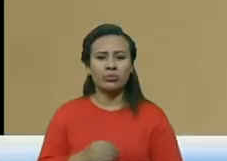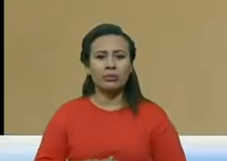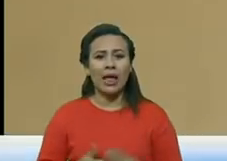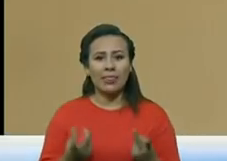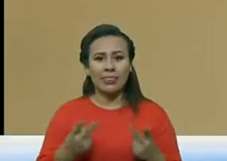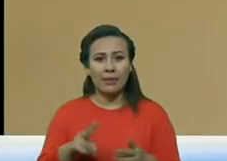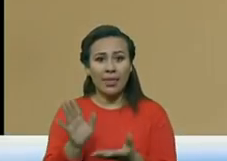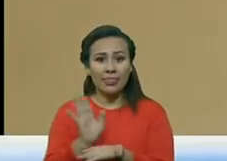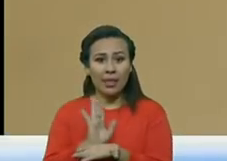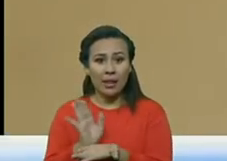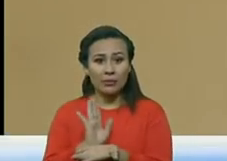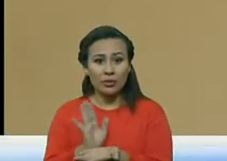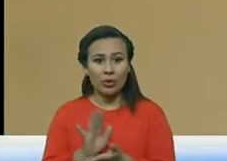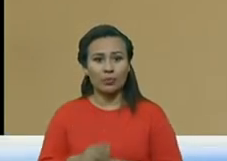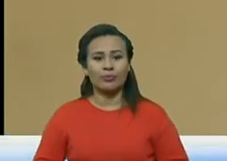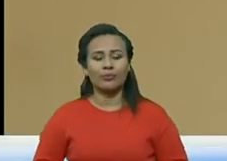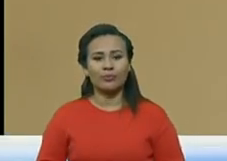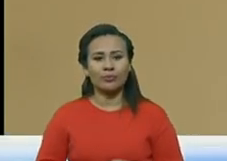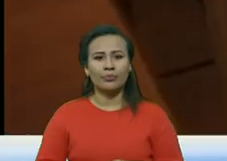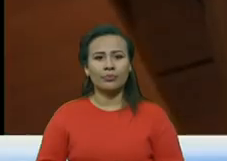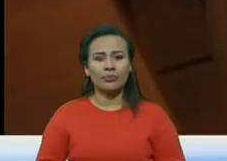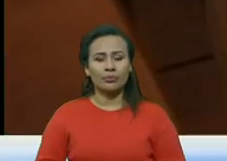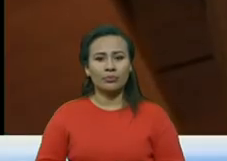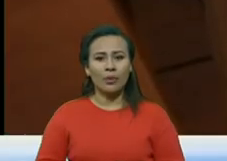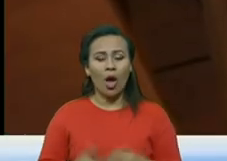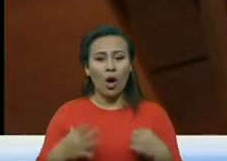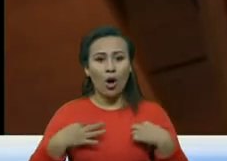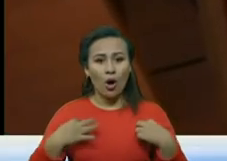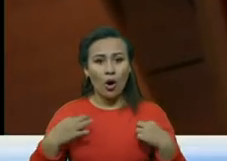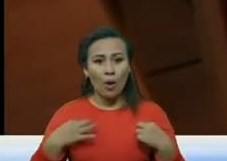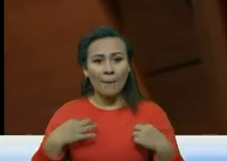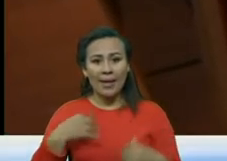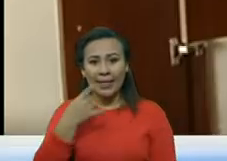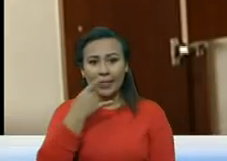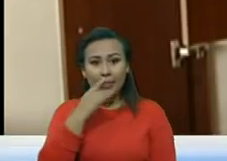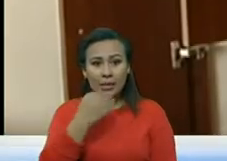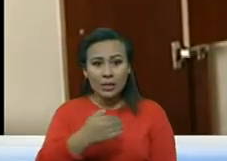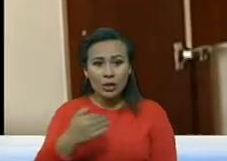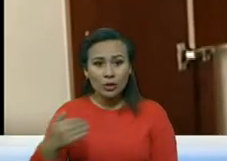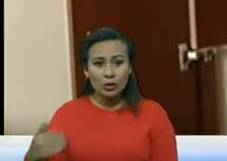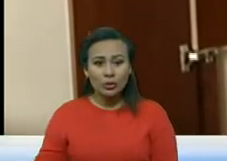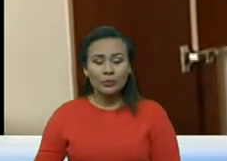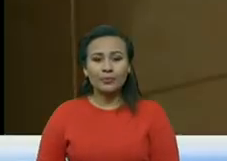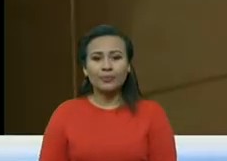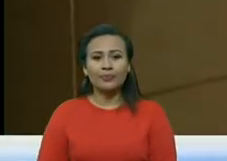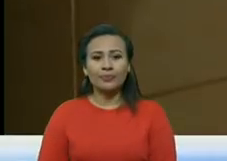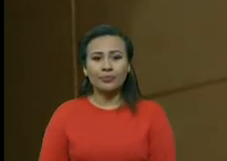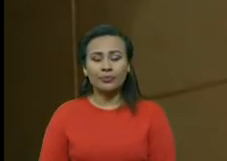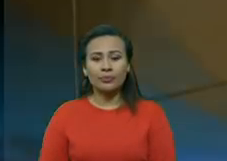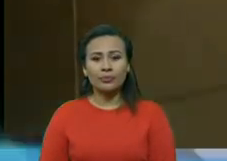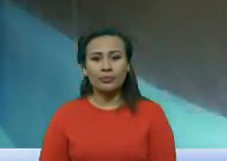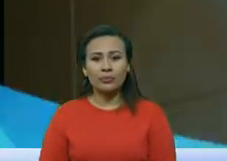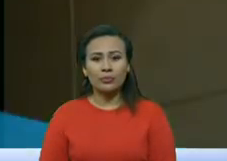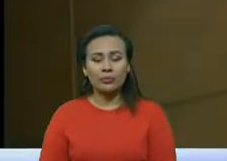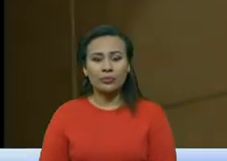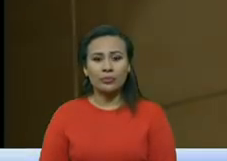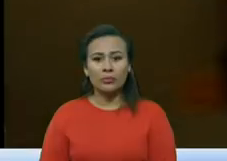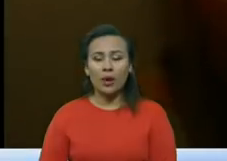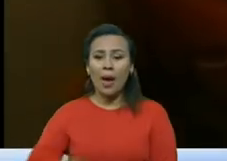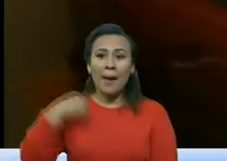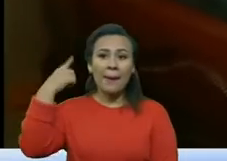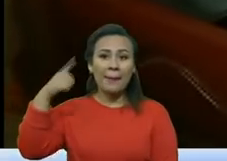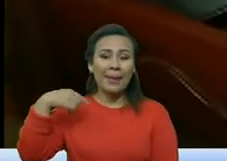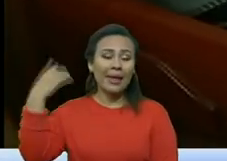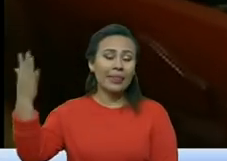el televisor, se llevaron ropa de niños, se llevaron un